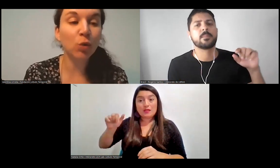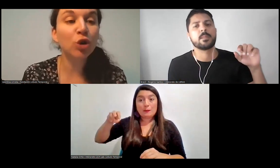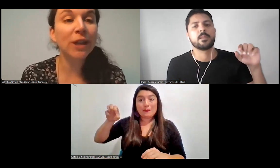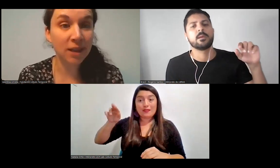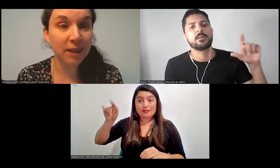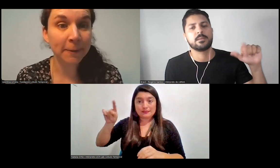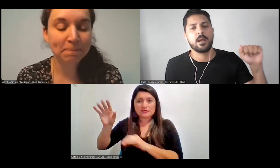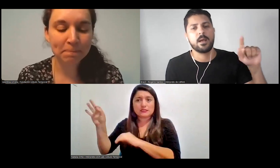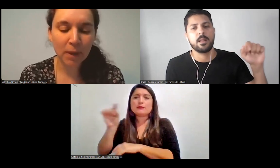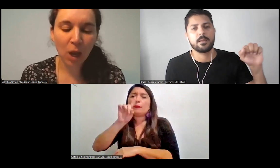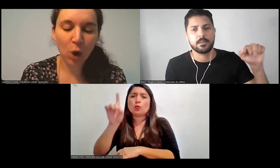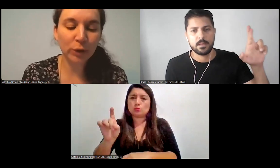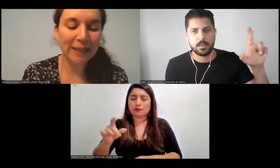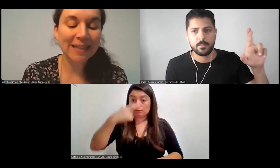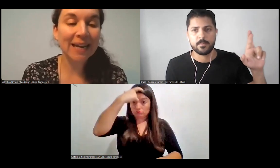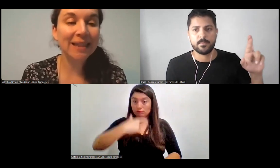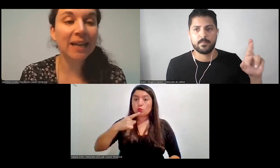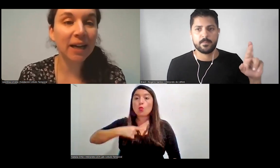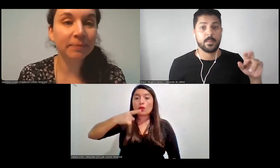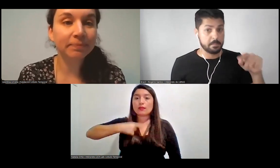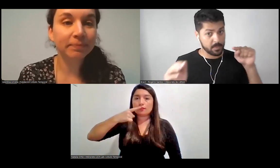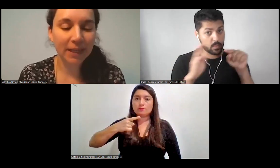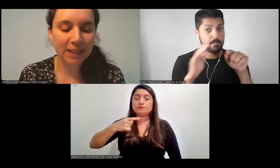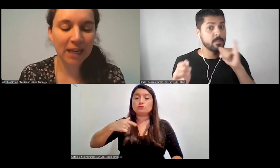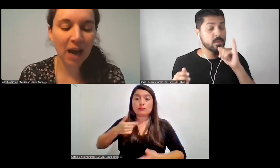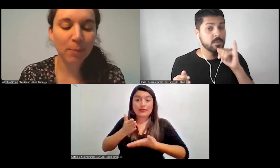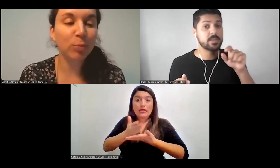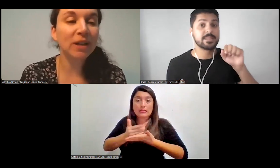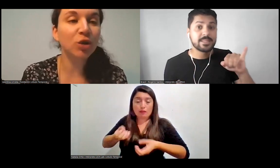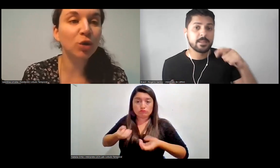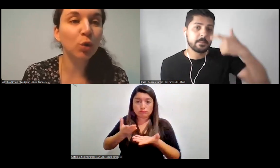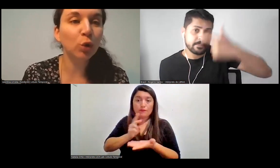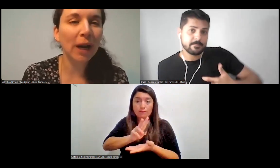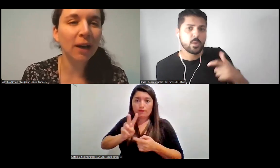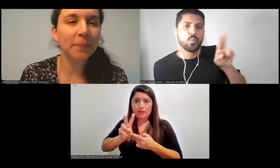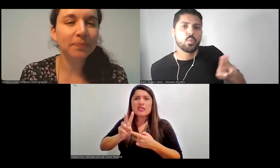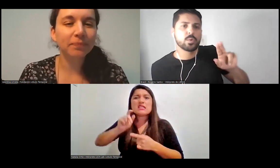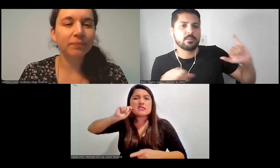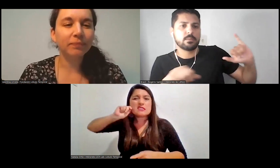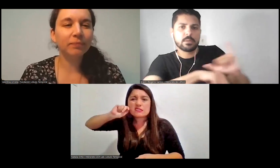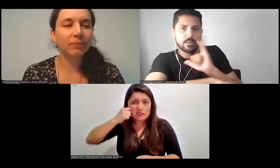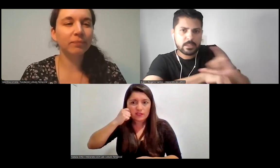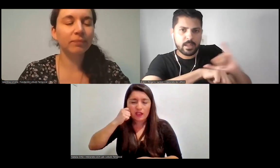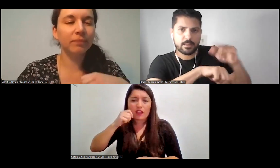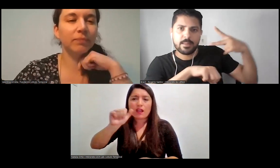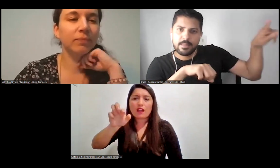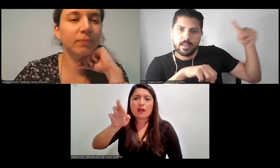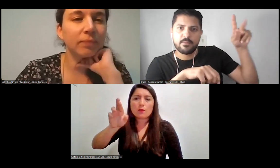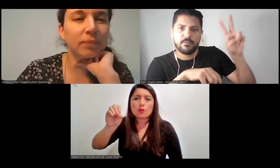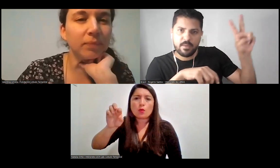pregunta, si un oyente utiliza la técnica, ¿sería apropiación cultural?